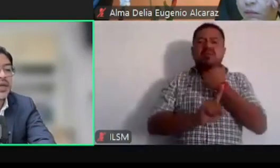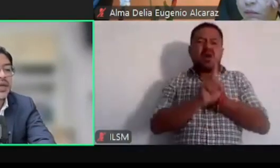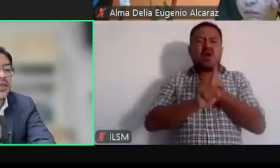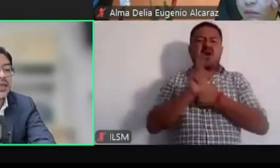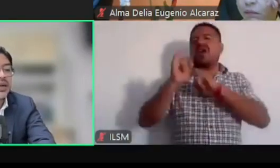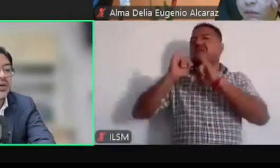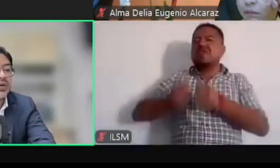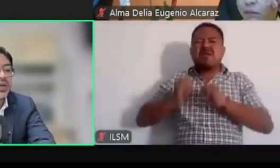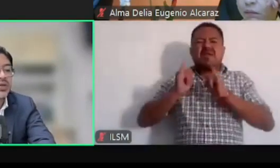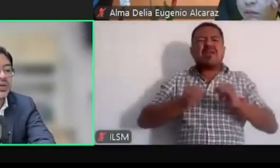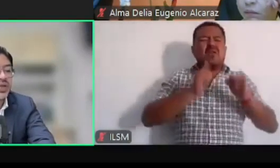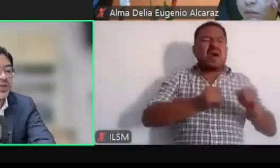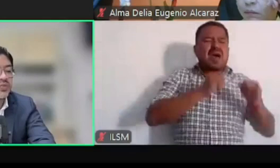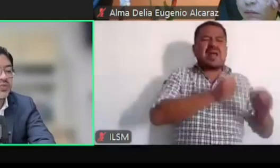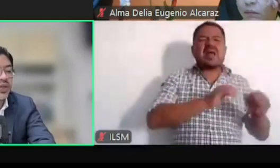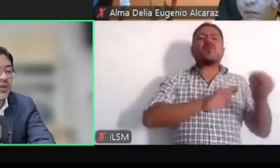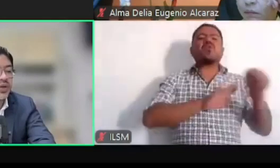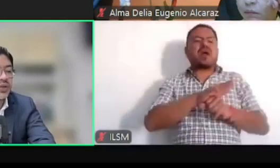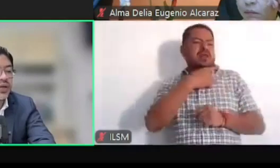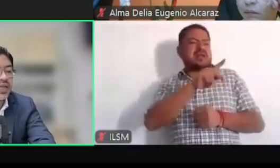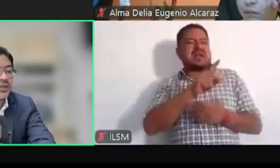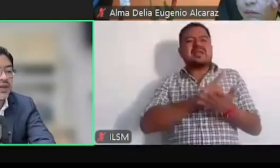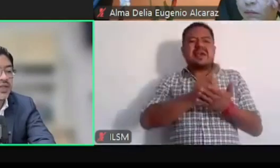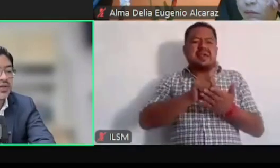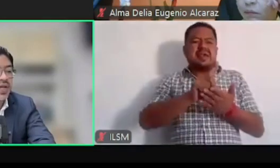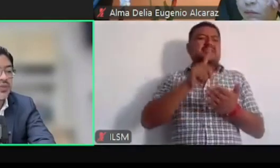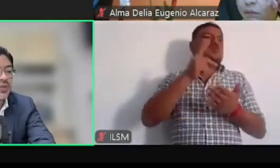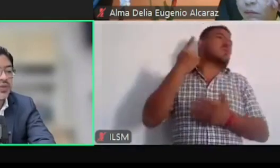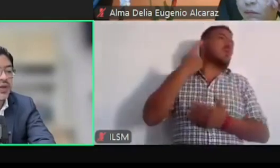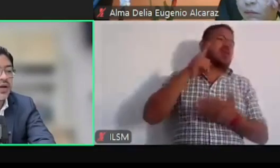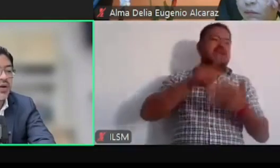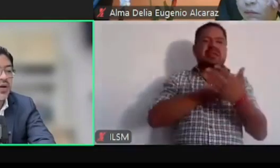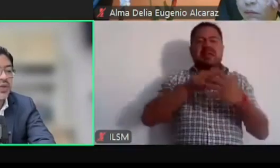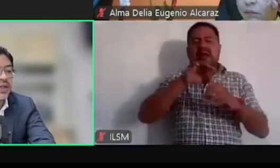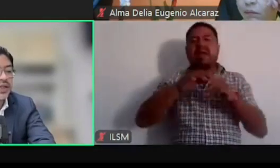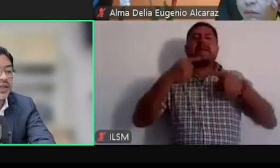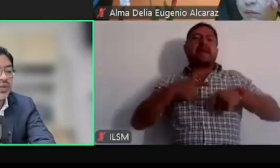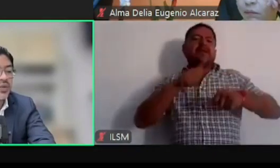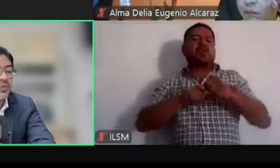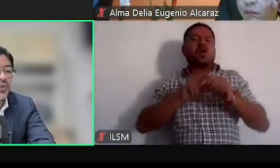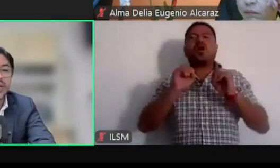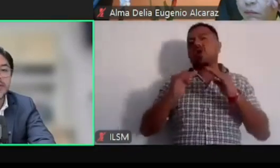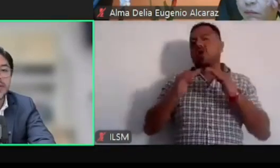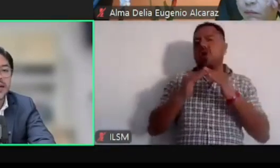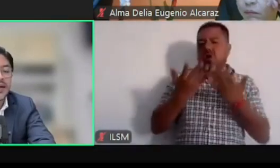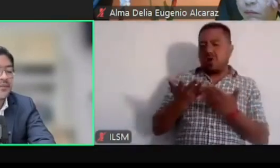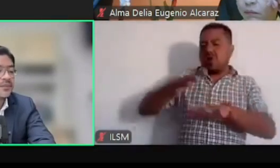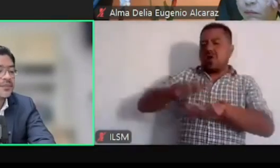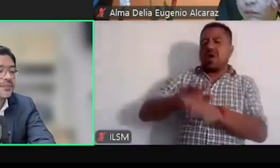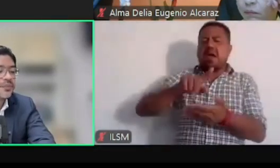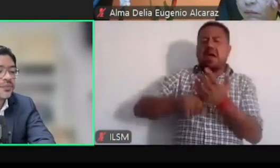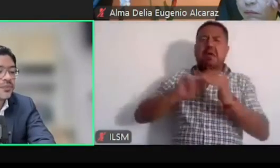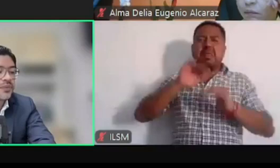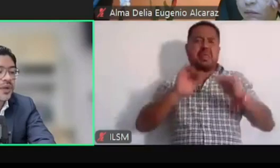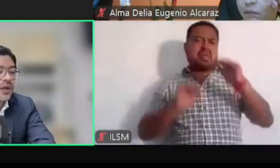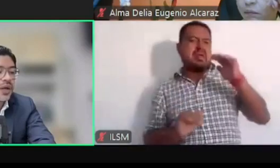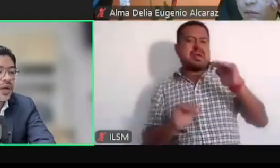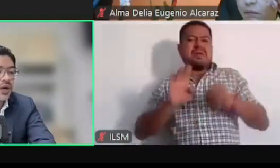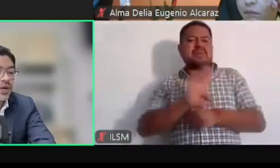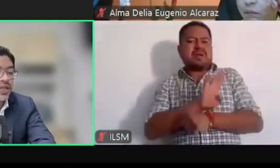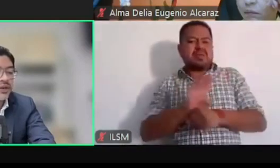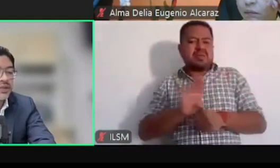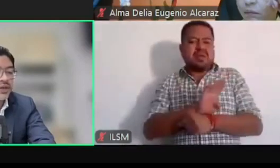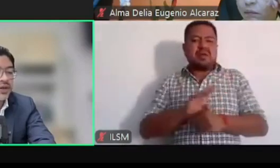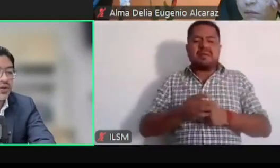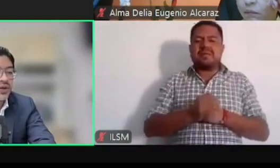individualizada de alguno de sus derechos político electorales personal o patrimonial o como integrante de un grupo en ventaja lo